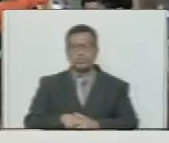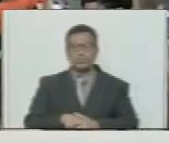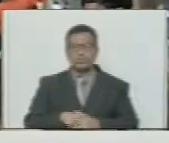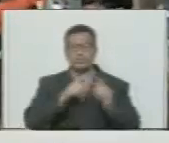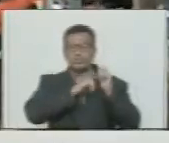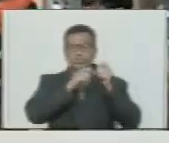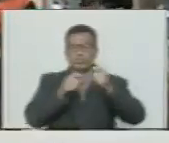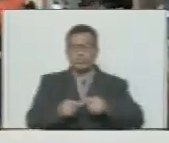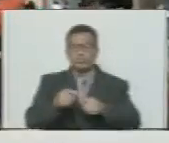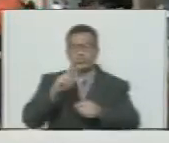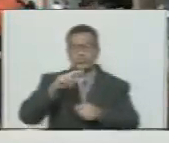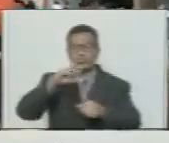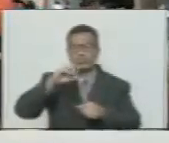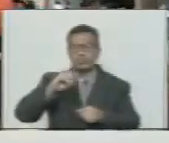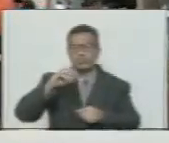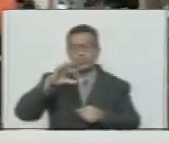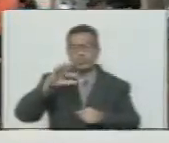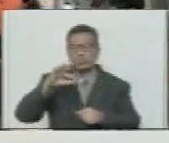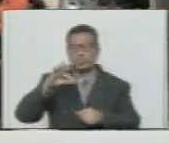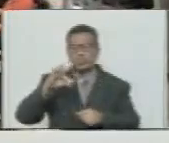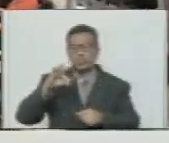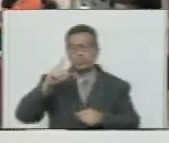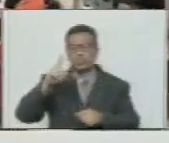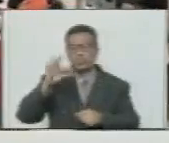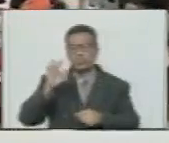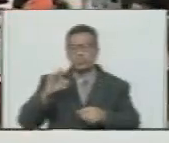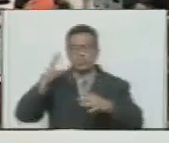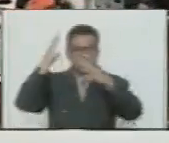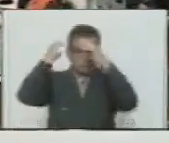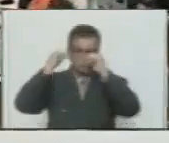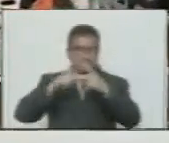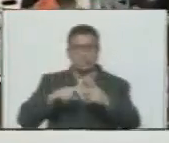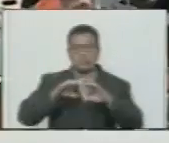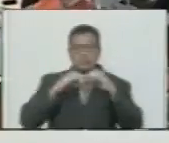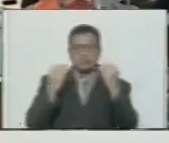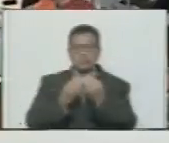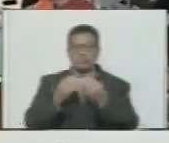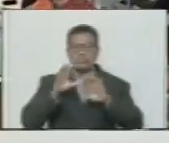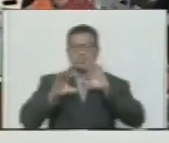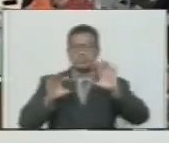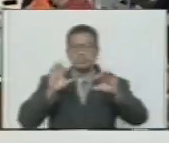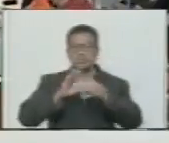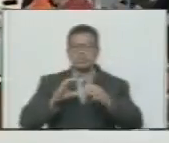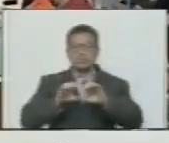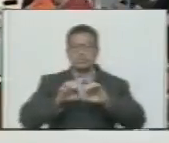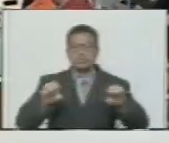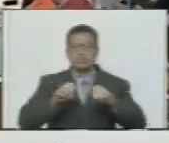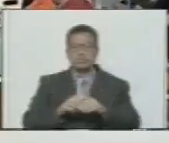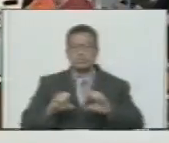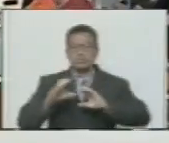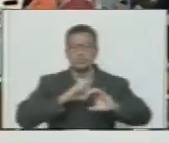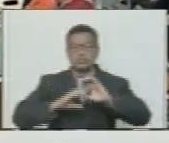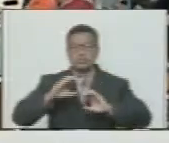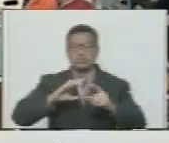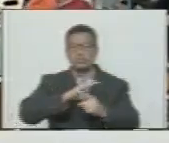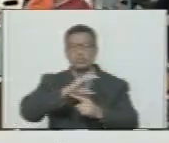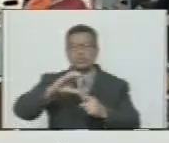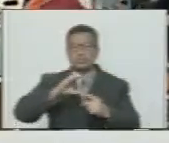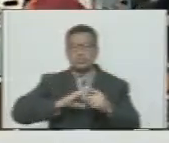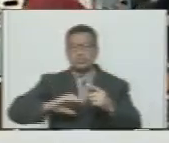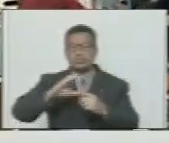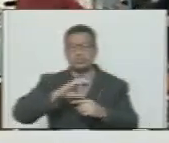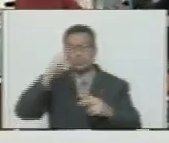Aprobado esta designación de Rodolfo Humberto Pérez como embajador de Venezuela ante la Organización de las Naciones Unidas para la Educación, la Ciencia